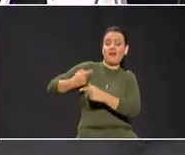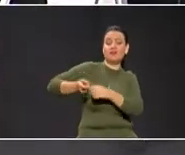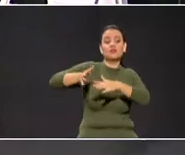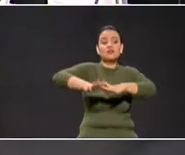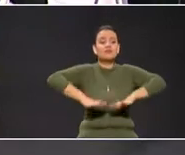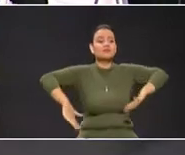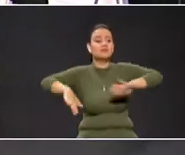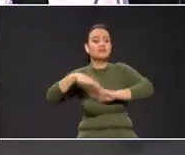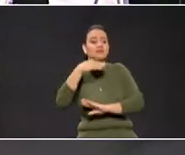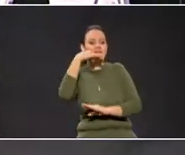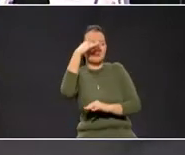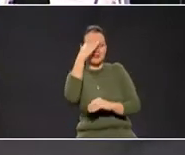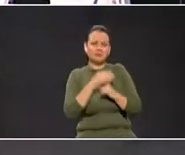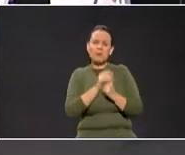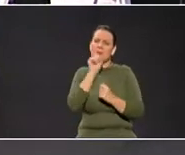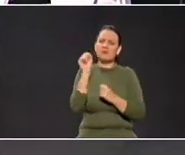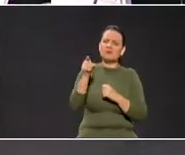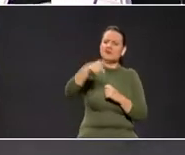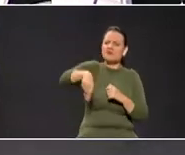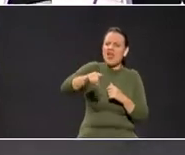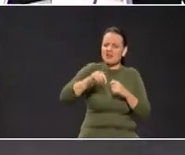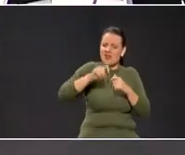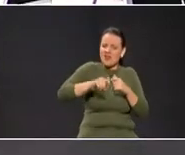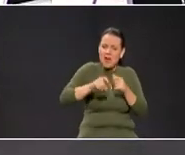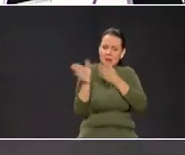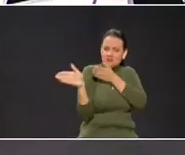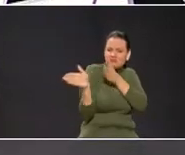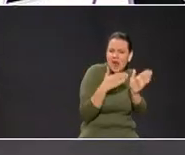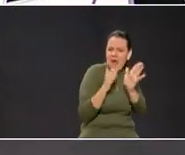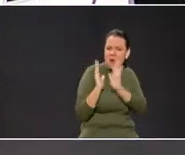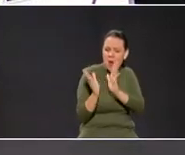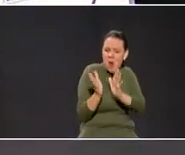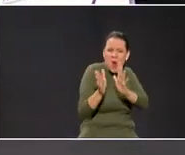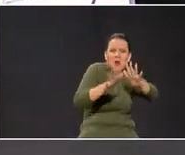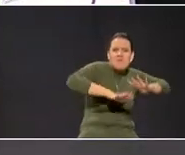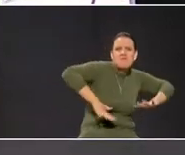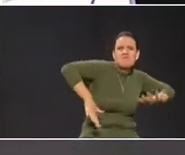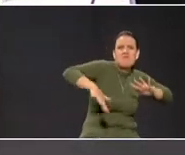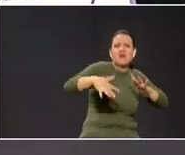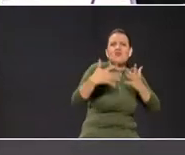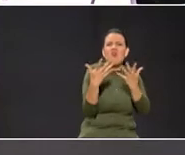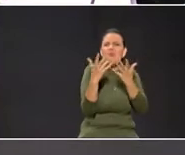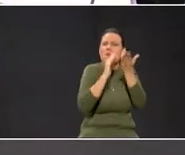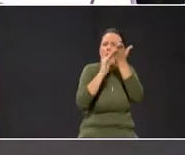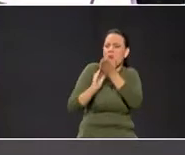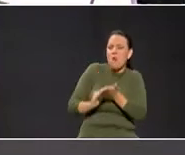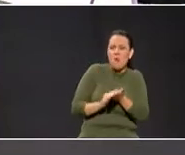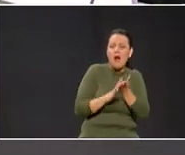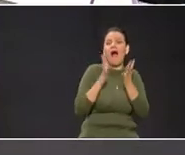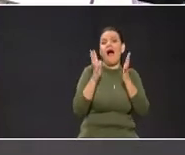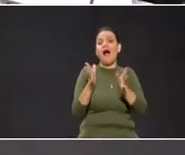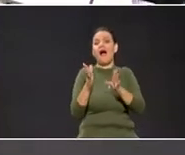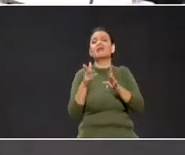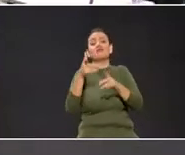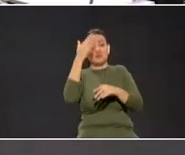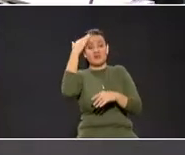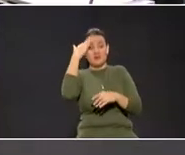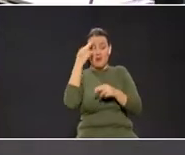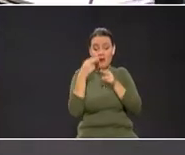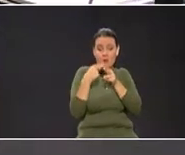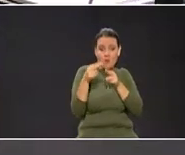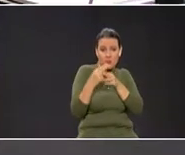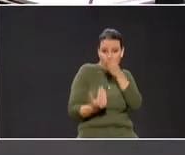modificaciones incluirían ustedes en el plan de ordenamiento territorial teniendo en cuenta que al próximo alcalde le